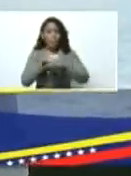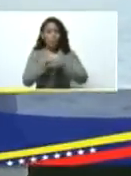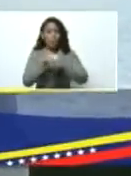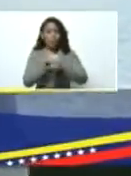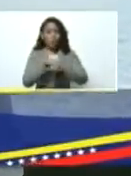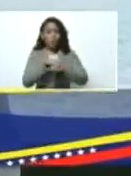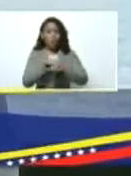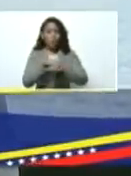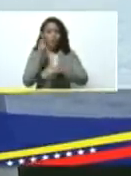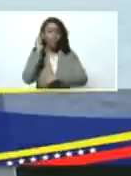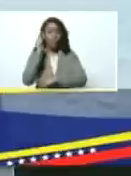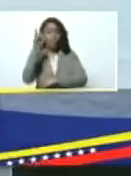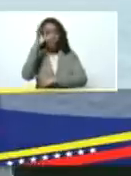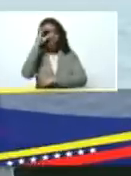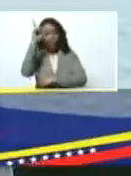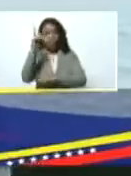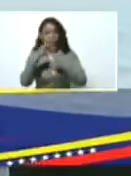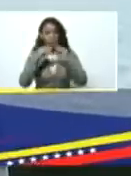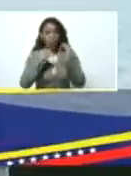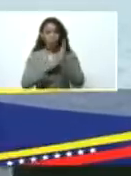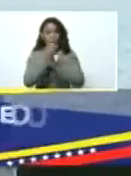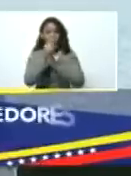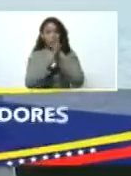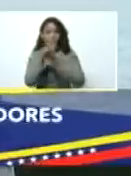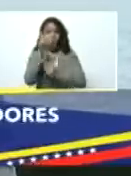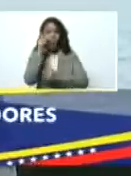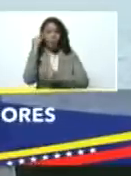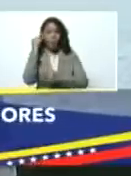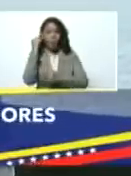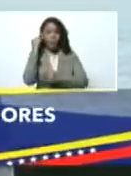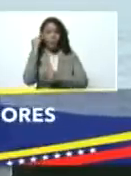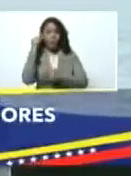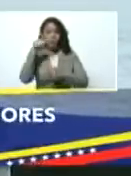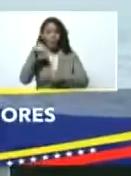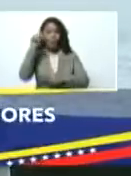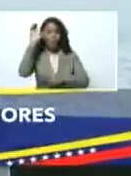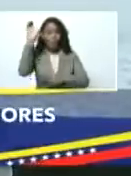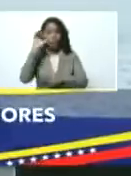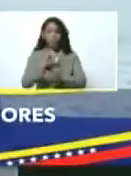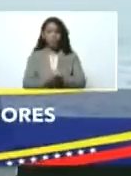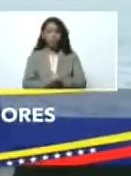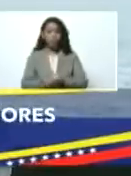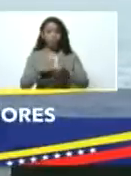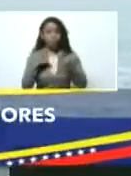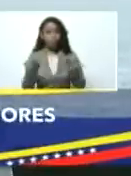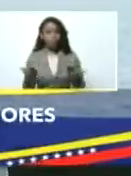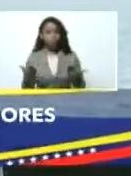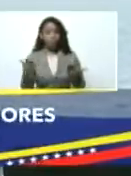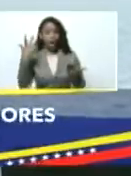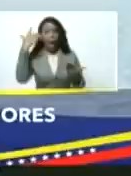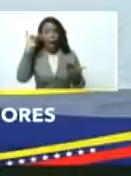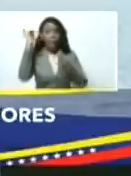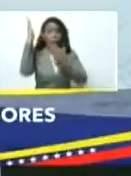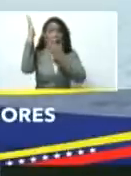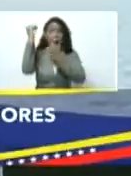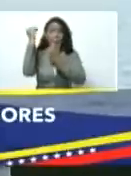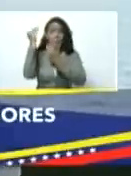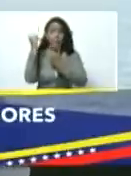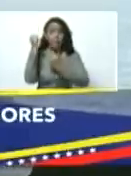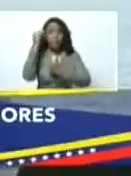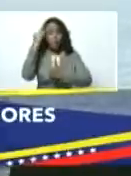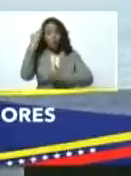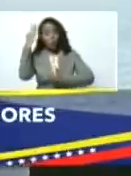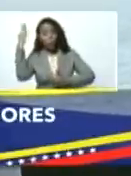Delcy Rodríguez, y a todos los emprendedores y emprendedoras del país que tienen la esperanza, tienen un